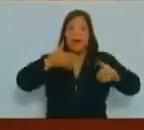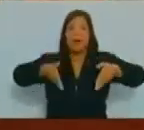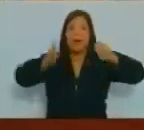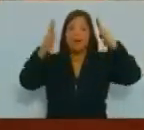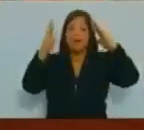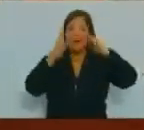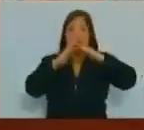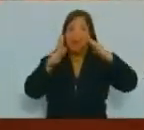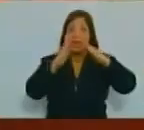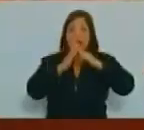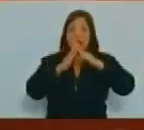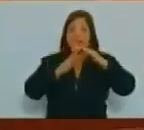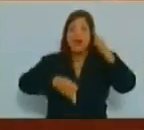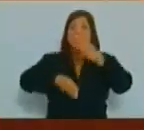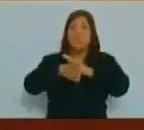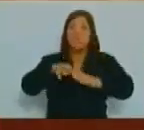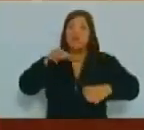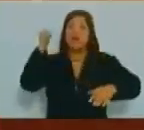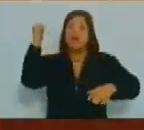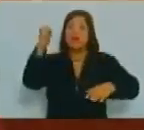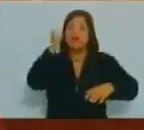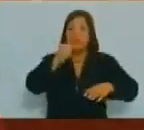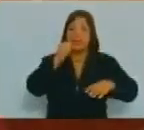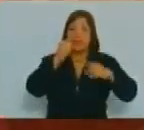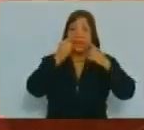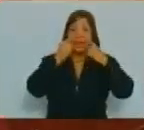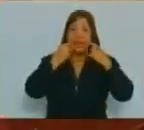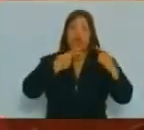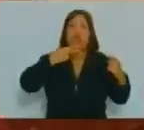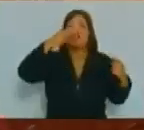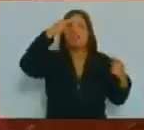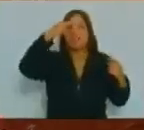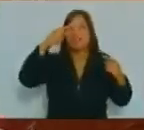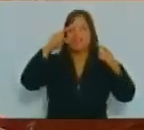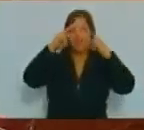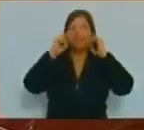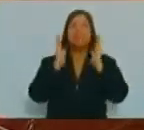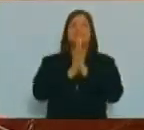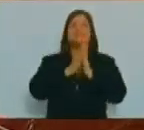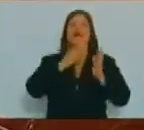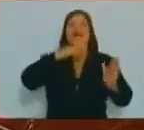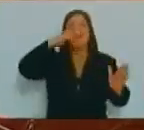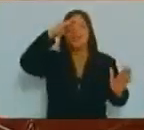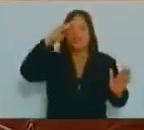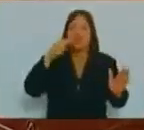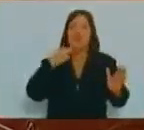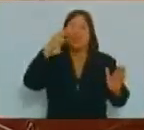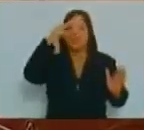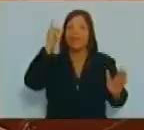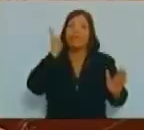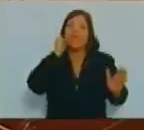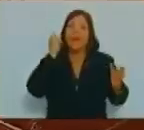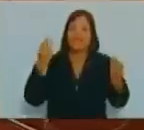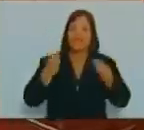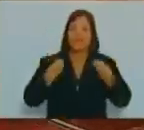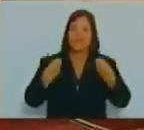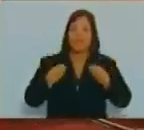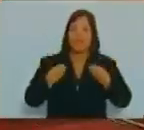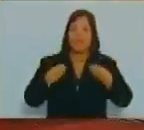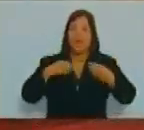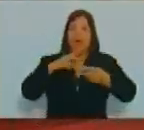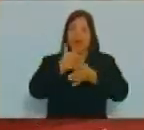fueron los asesinos porque eran sus conocidos tal vez que les quizá le dije lo que le iban a pagar la